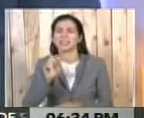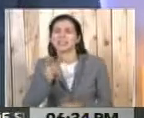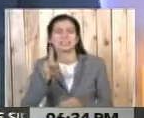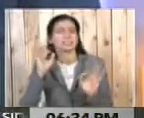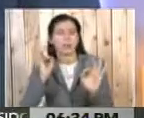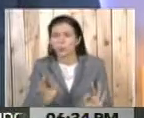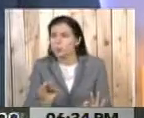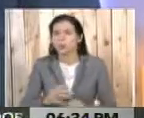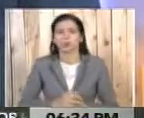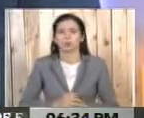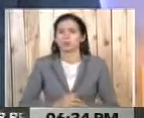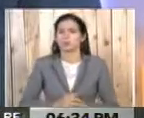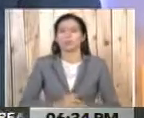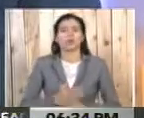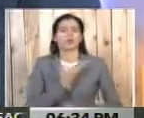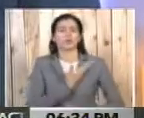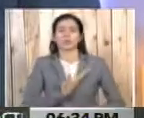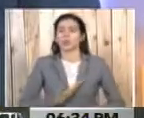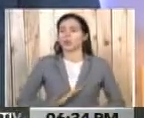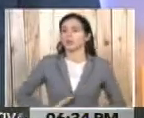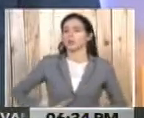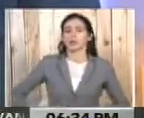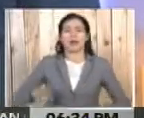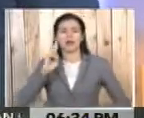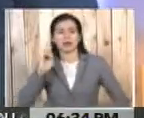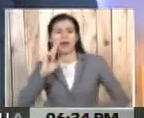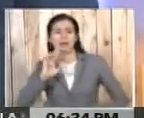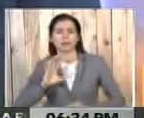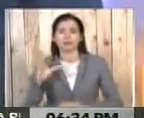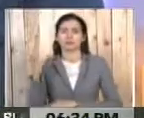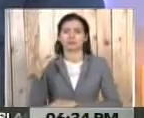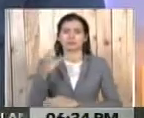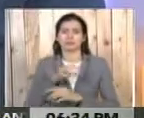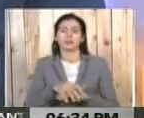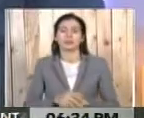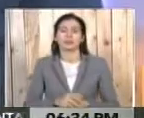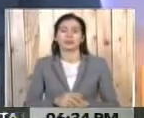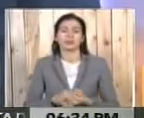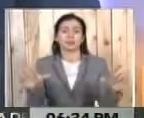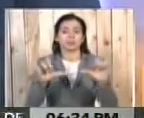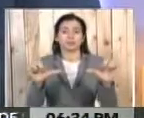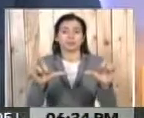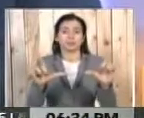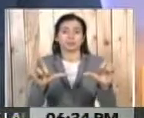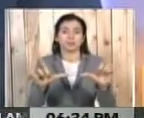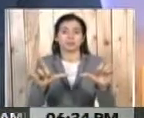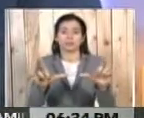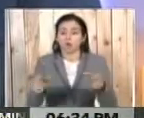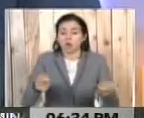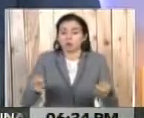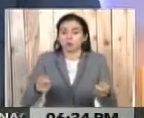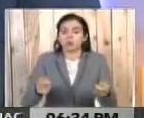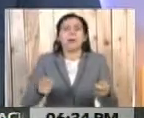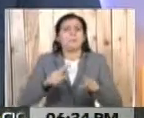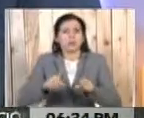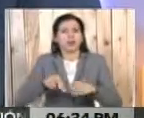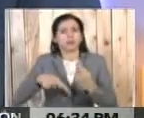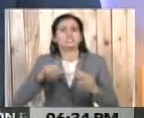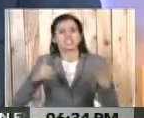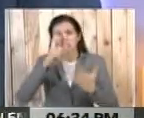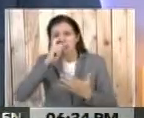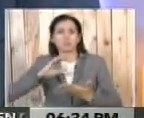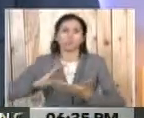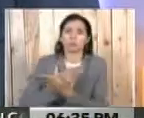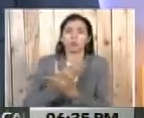que los llamados amos del espectro radioeléctrico, el latifundio mediático que hemos ido desmontando en estos 16 años de revolución, tienen sus manos